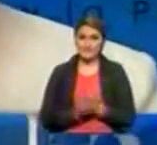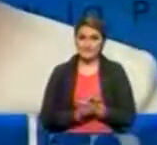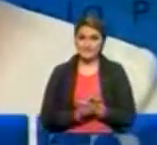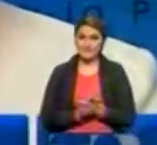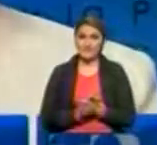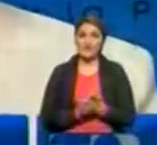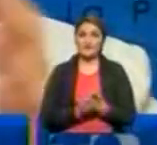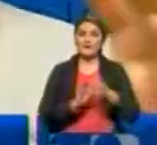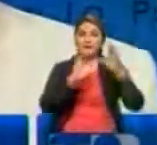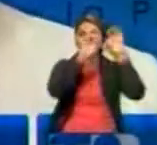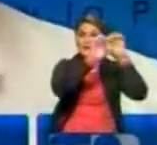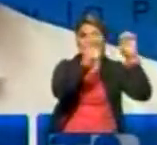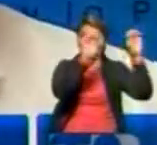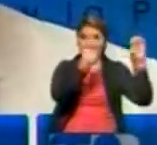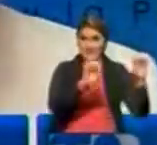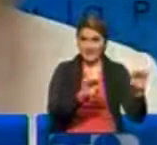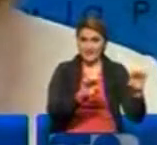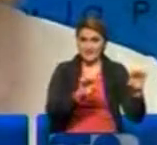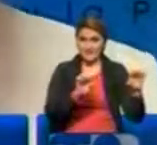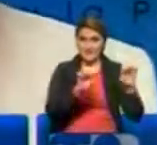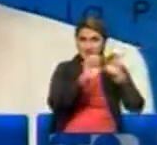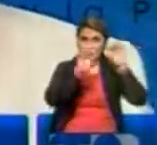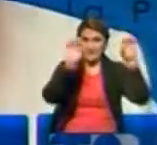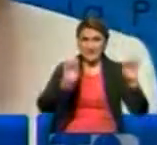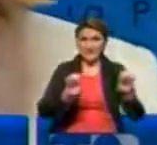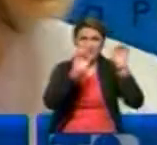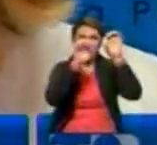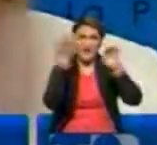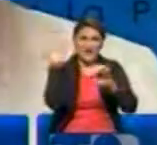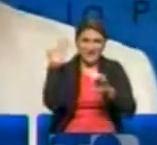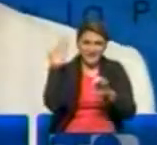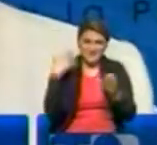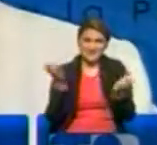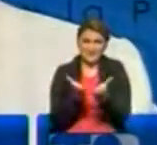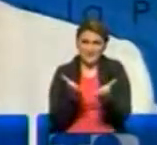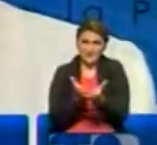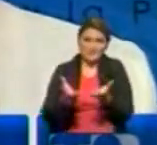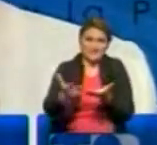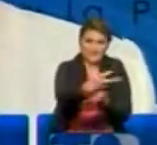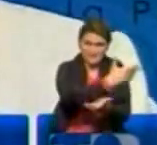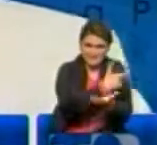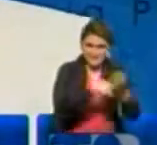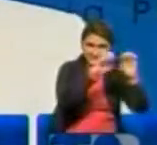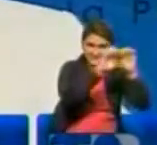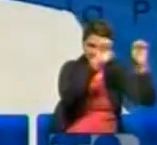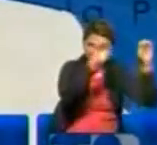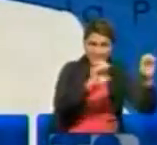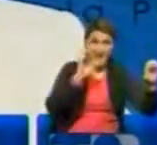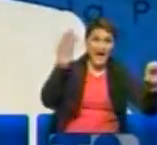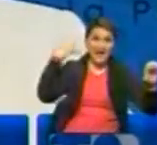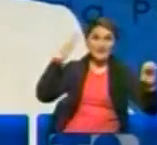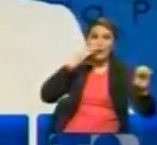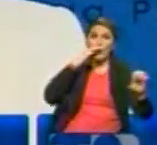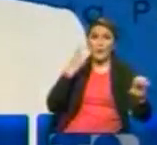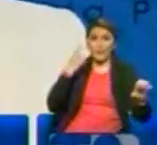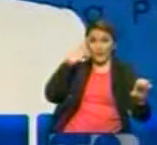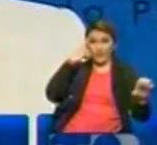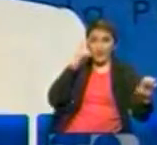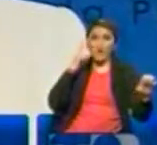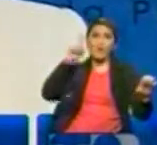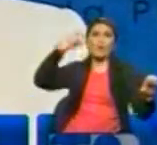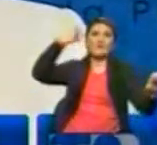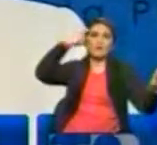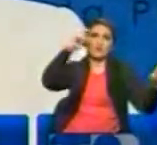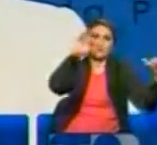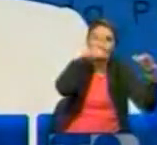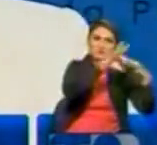compañía, qué vinculaciones tuvo lamentablemente o qué influencias tuvo con el gobierno anterior, la compañía que